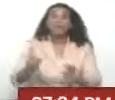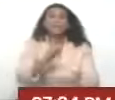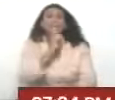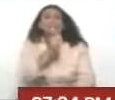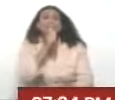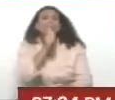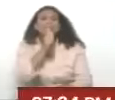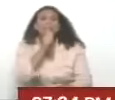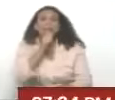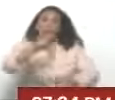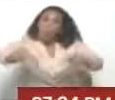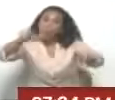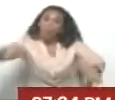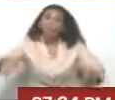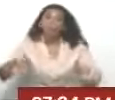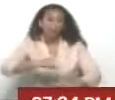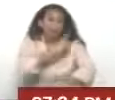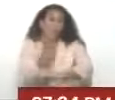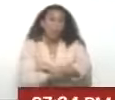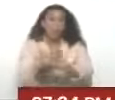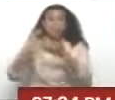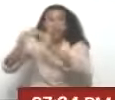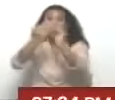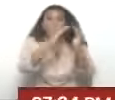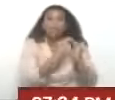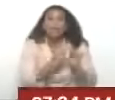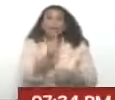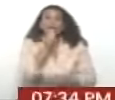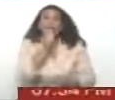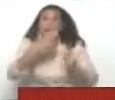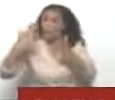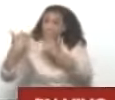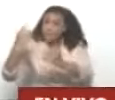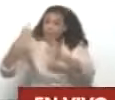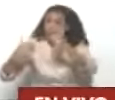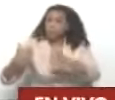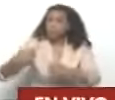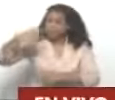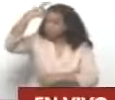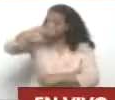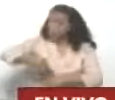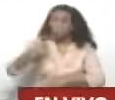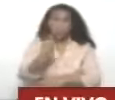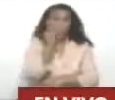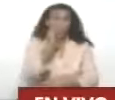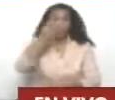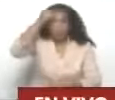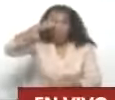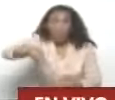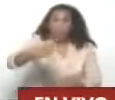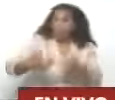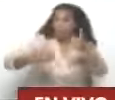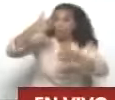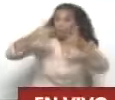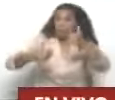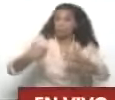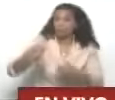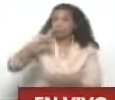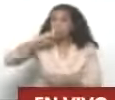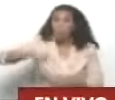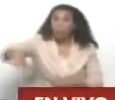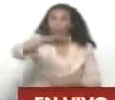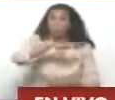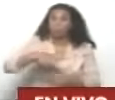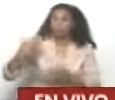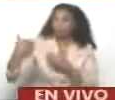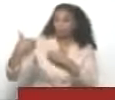esperanza? La Fuerza Popular. ¿Quién es la esperanza? Su candidato, el único candidato del pueblo que hay, que